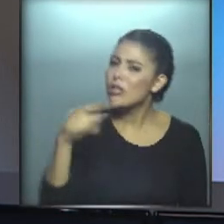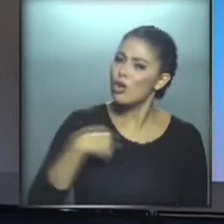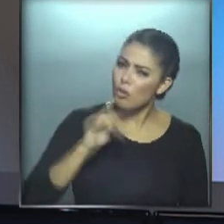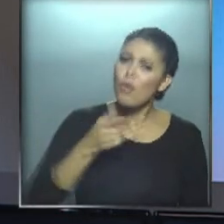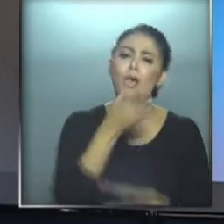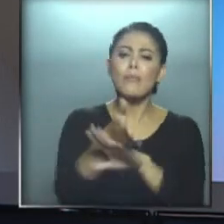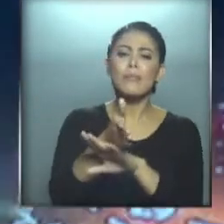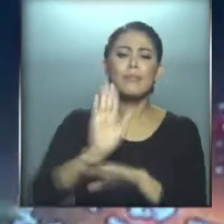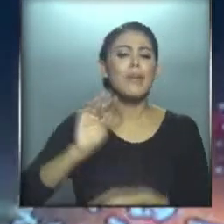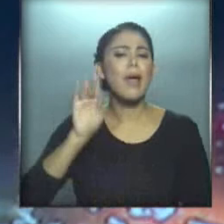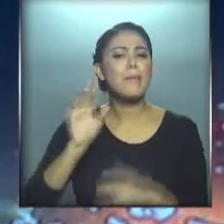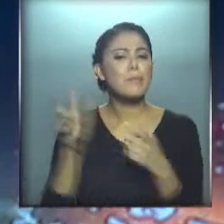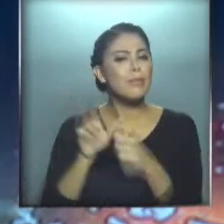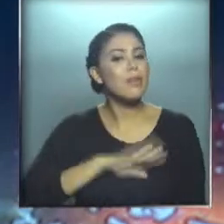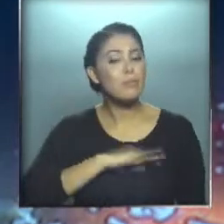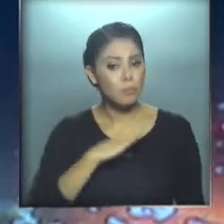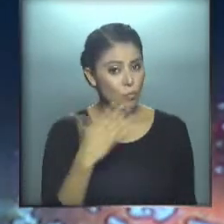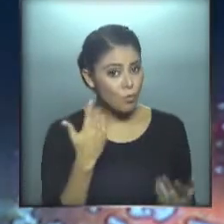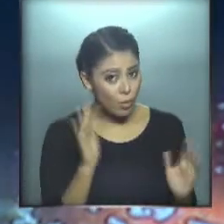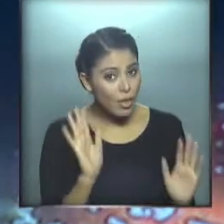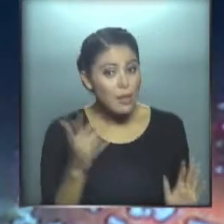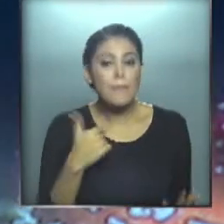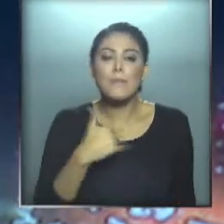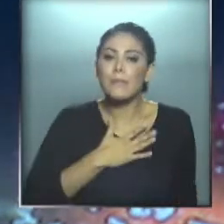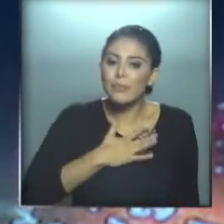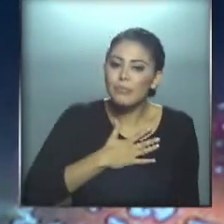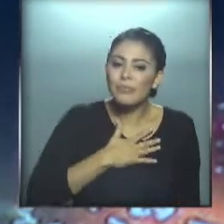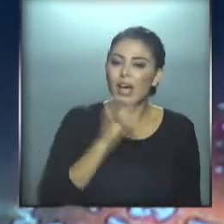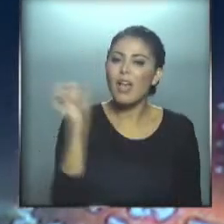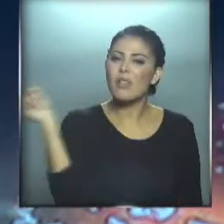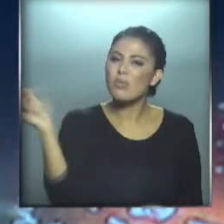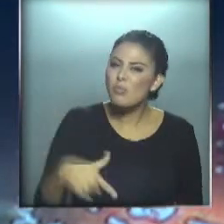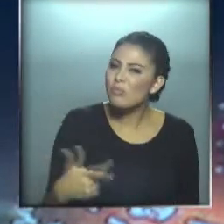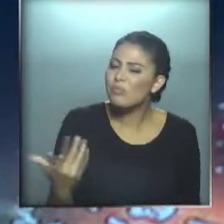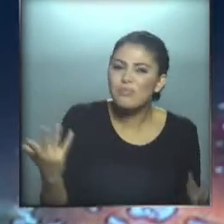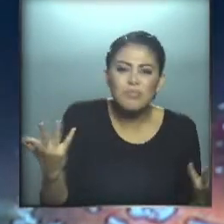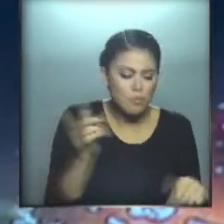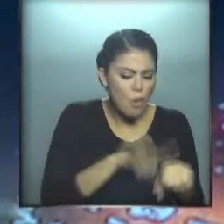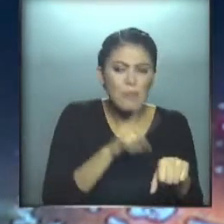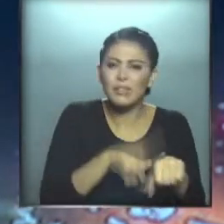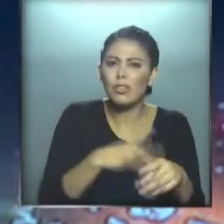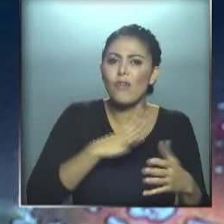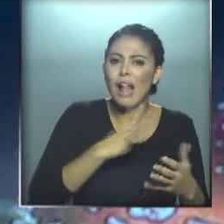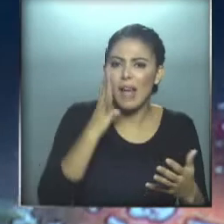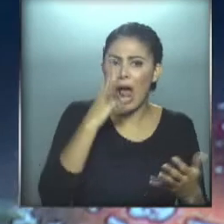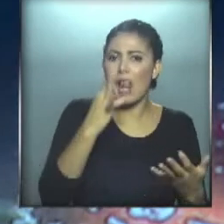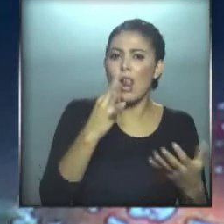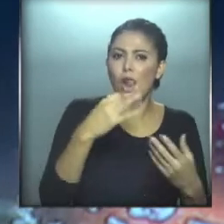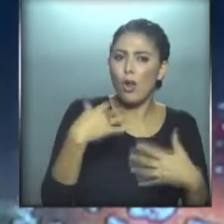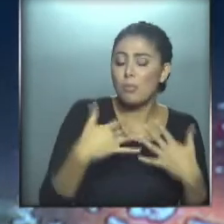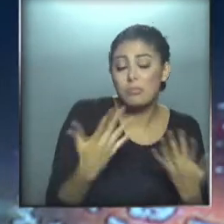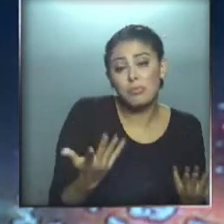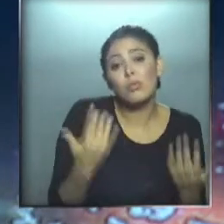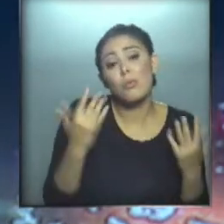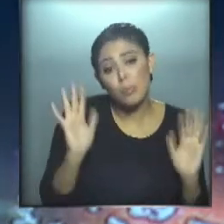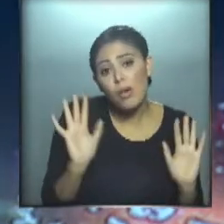ver esta romántica al cine. Es una posibilidad. Yo la encontré no simple, sino simplona. Como que por momentos le faltaba un poquito de cuerda. Pero ¿por